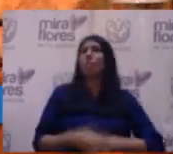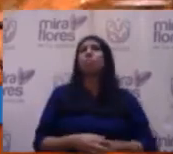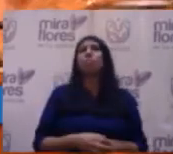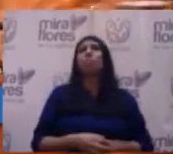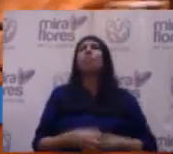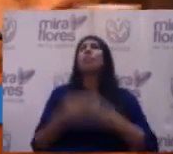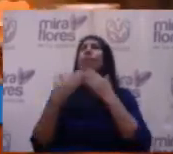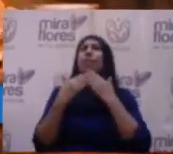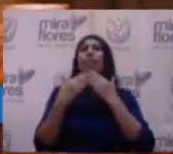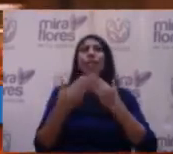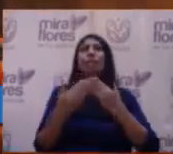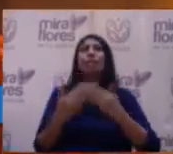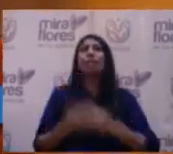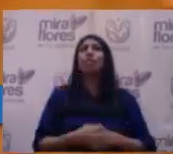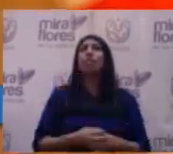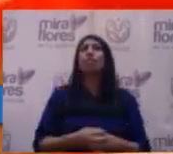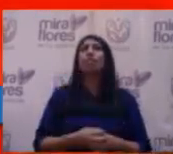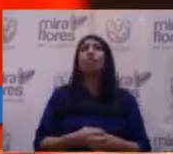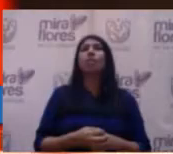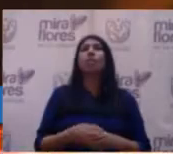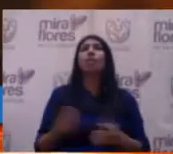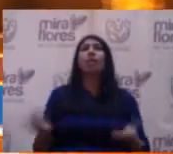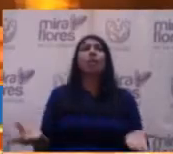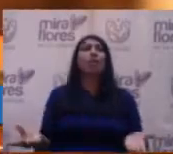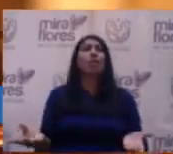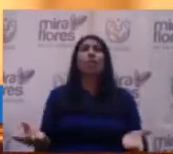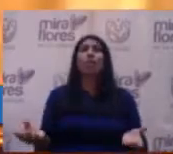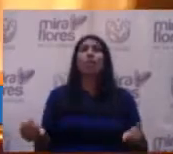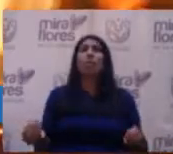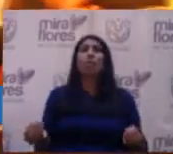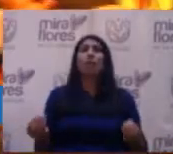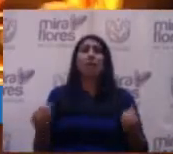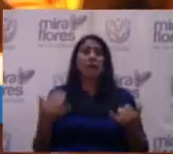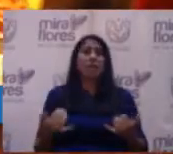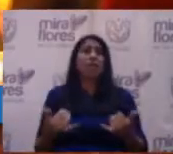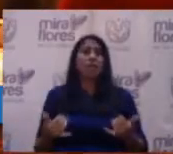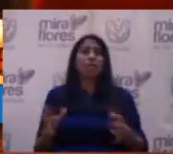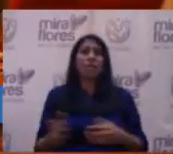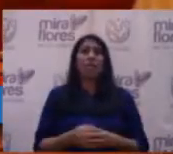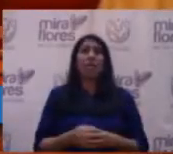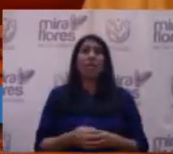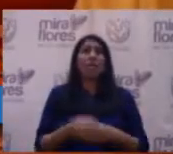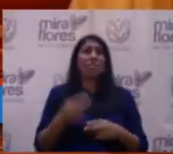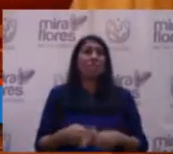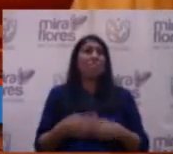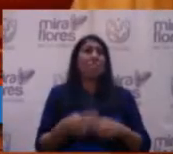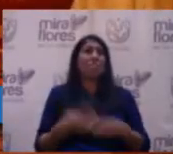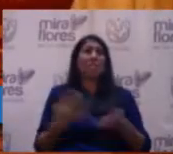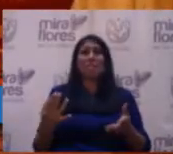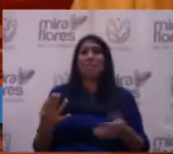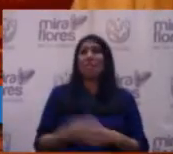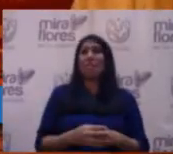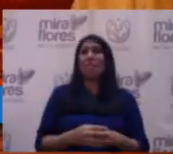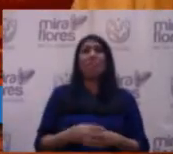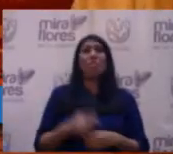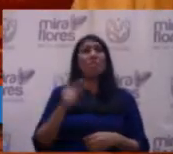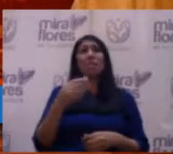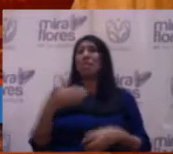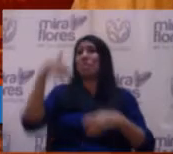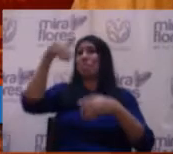bien, muchas gracias. En rigor, la cuota de género ahora es una cuota de género que tiene más peso en el Consejo, porque quienes